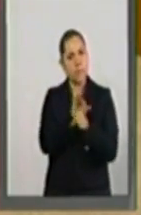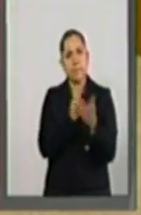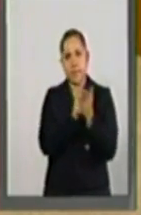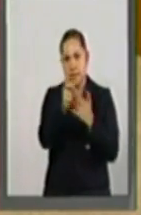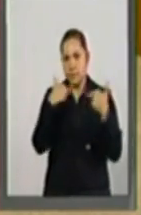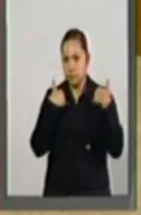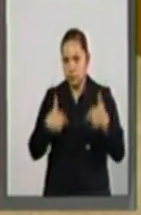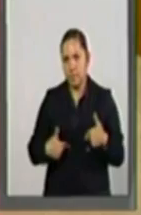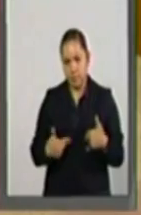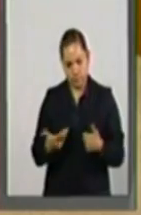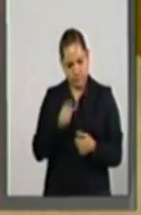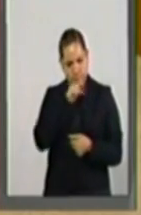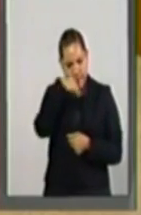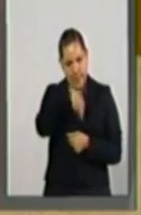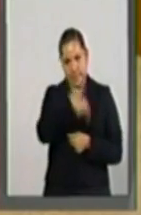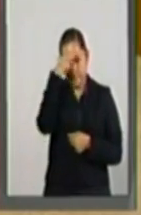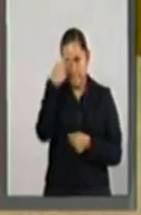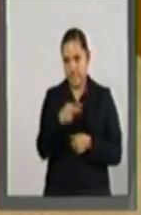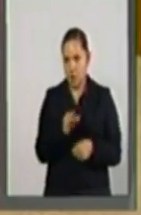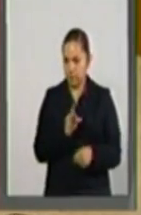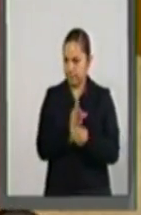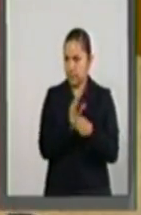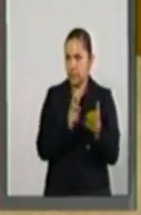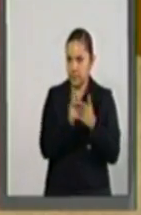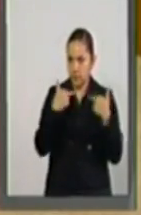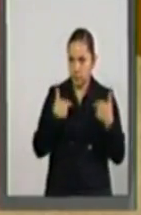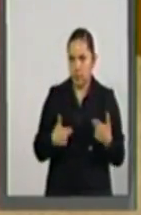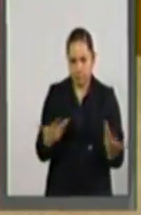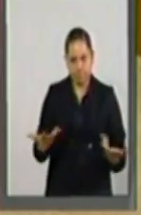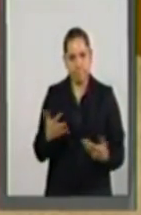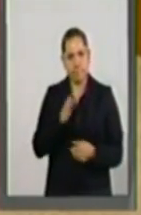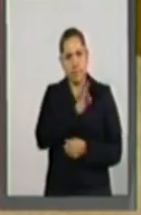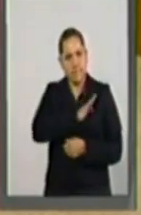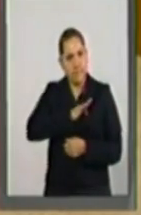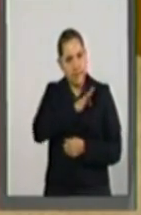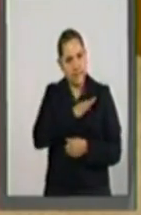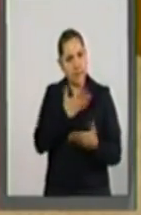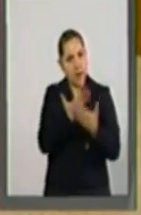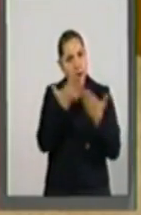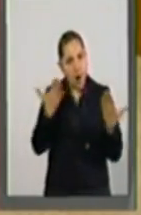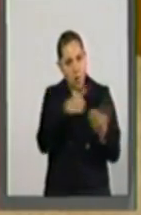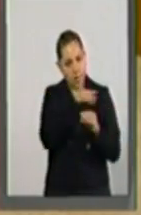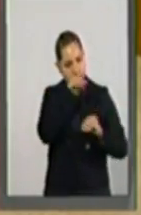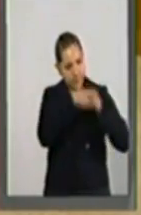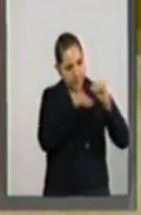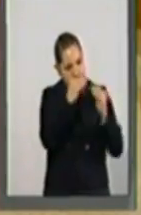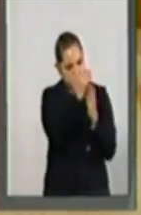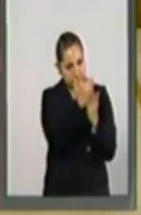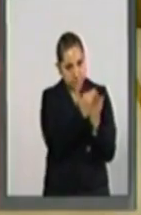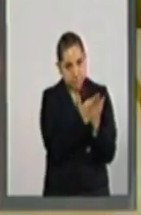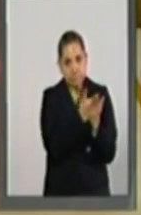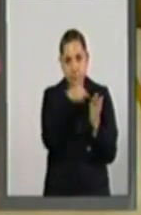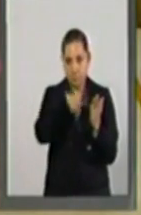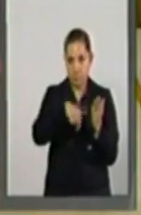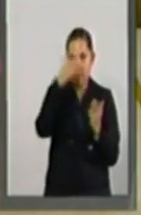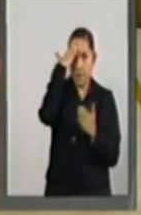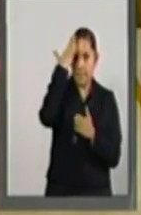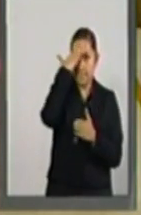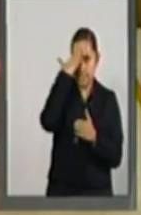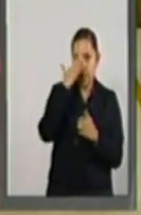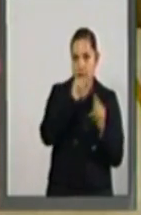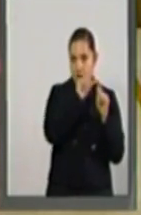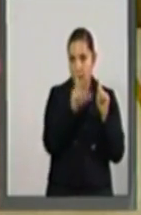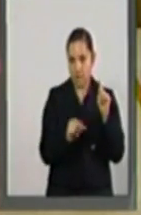nación. Enhorabuena por la aprobación mayoritaria de las legislaturas estatales para concretar esta